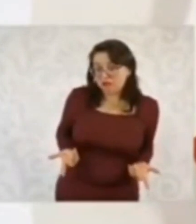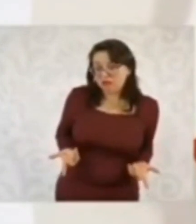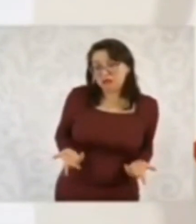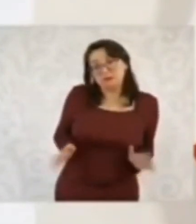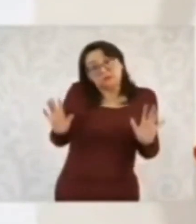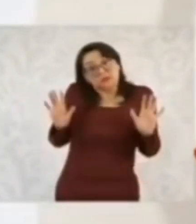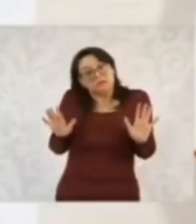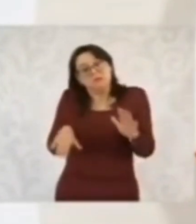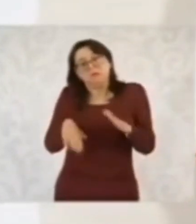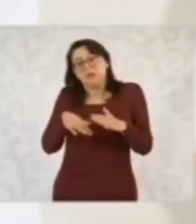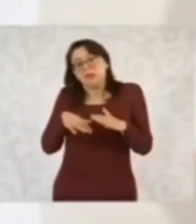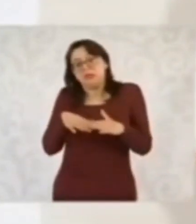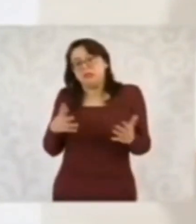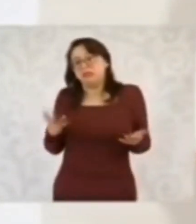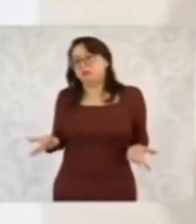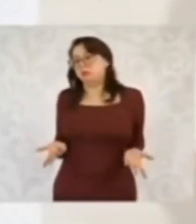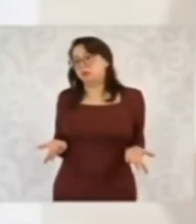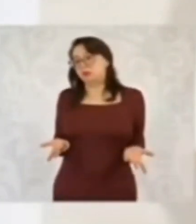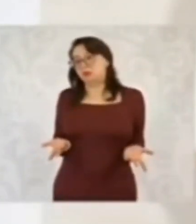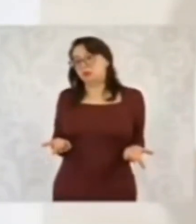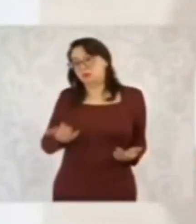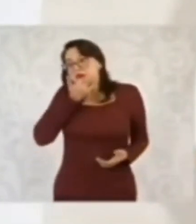De pérdida, de perdida.